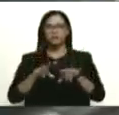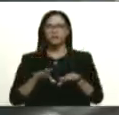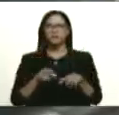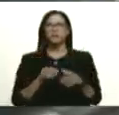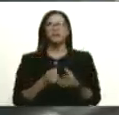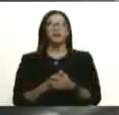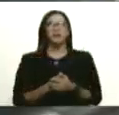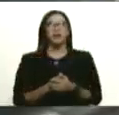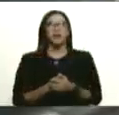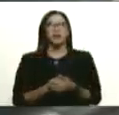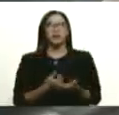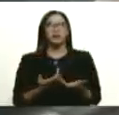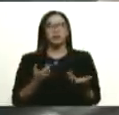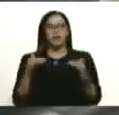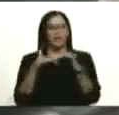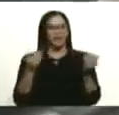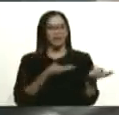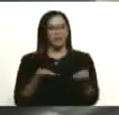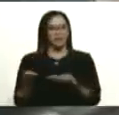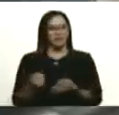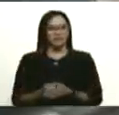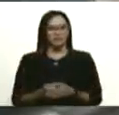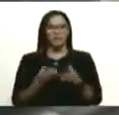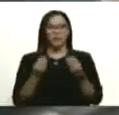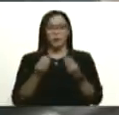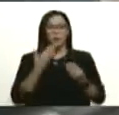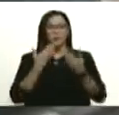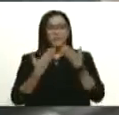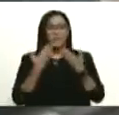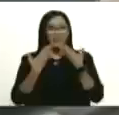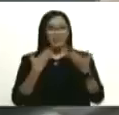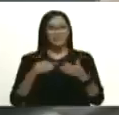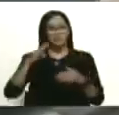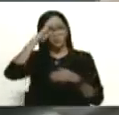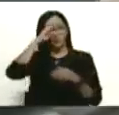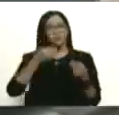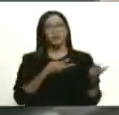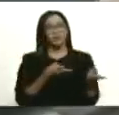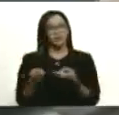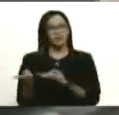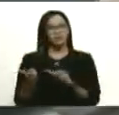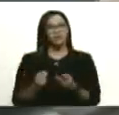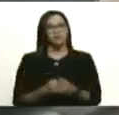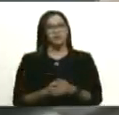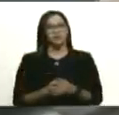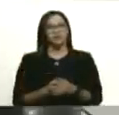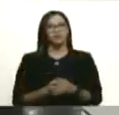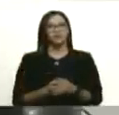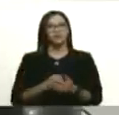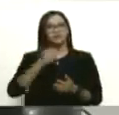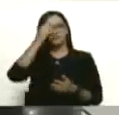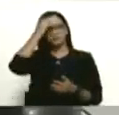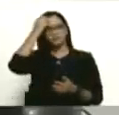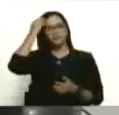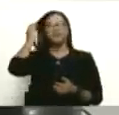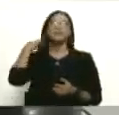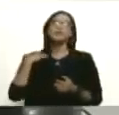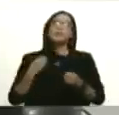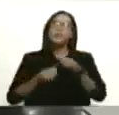medios de la guerra. Bienvenido. Muchas gracias, Boris, por la invitación y bueno, aquí estamos. ¿Por qué ver este